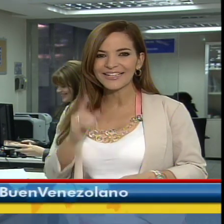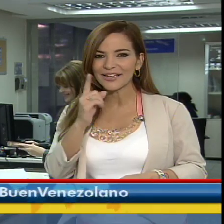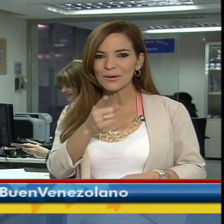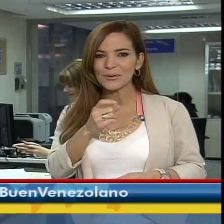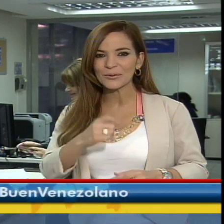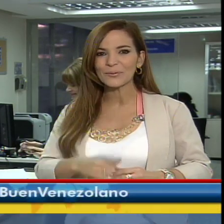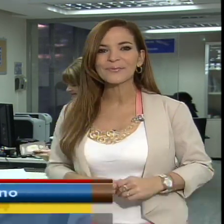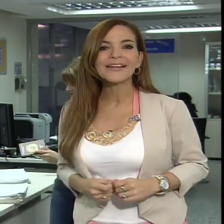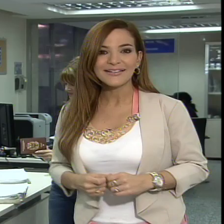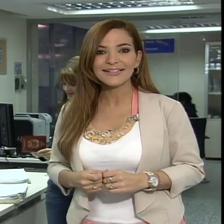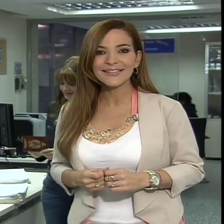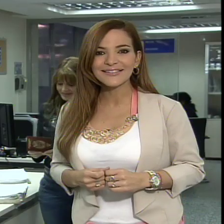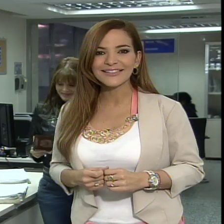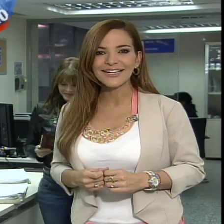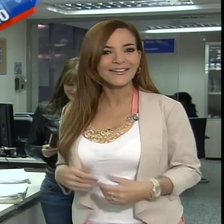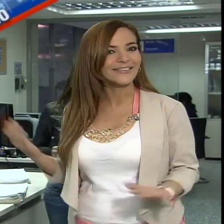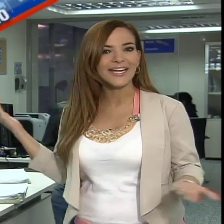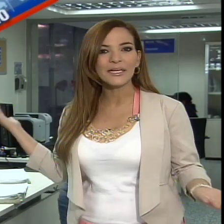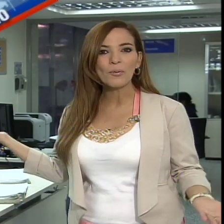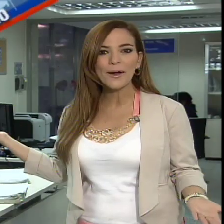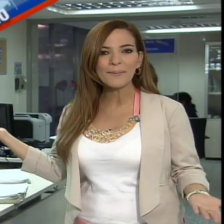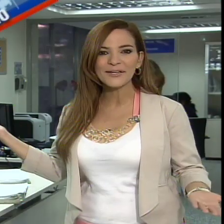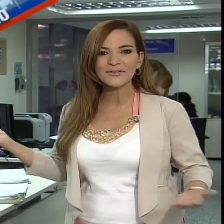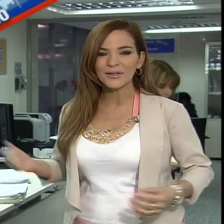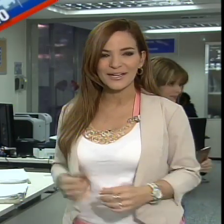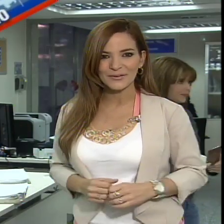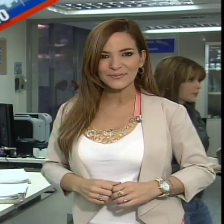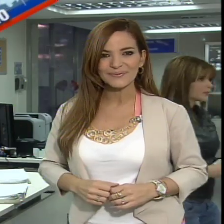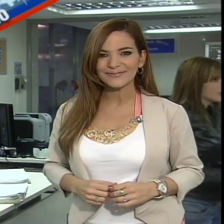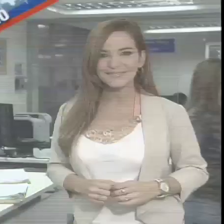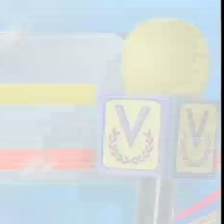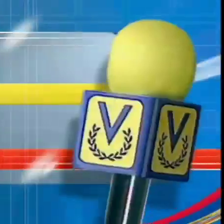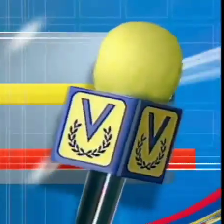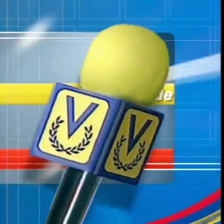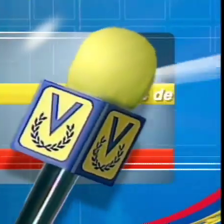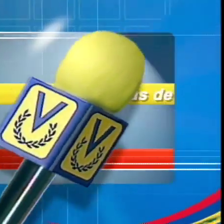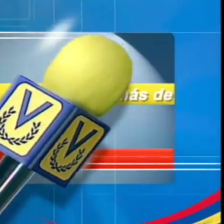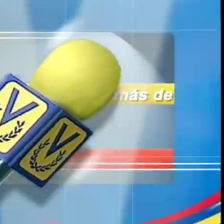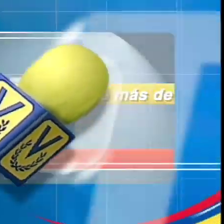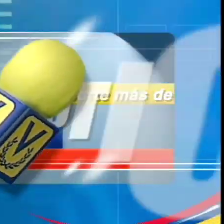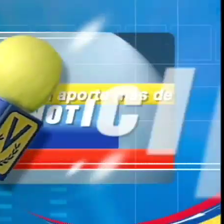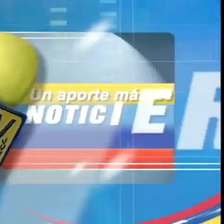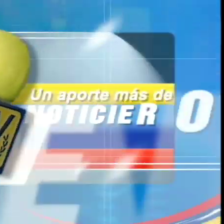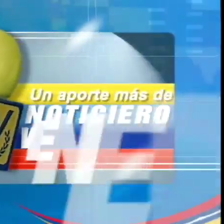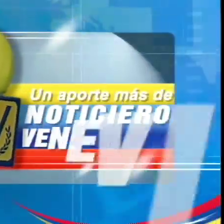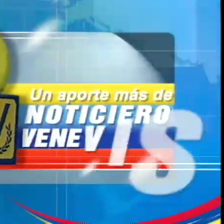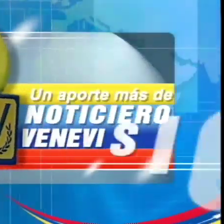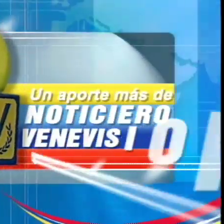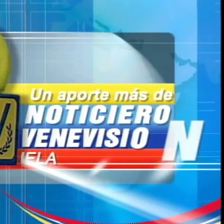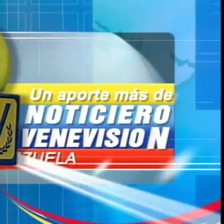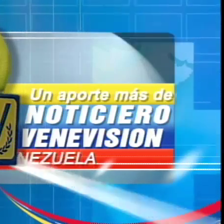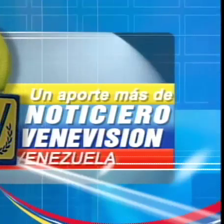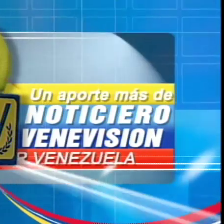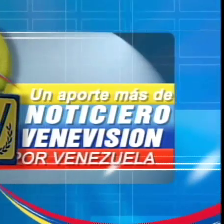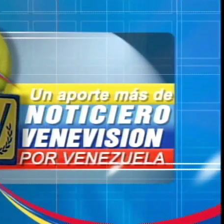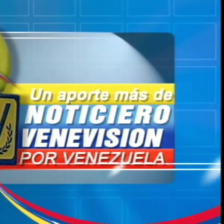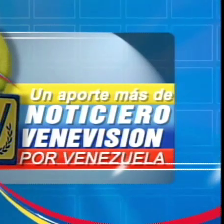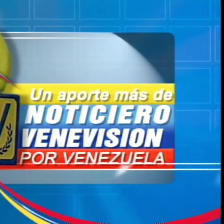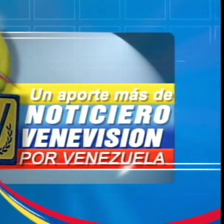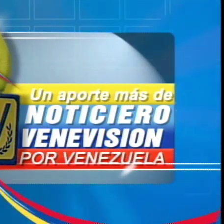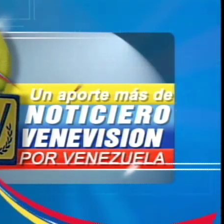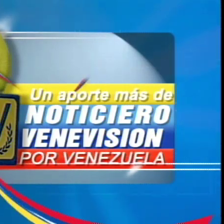necesita de gente como tú. Necesita del buen venezolano. Un aporte más de Noticiero Venevisión por